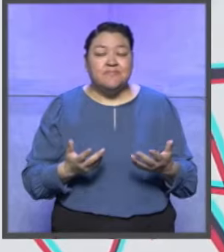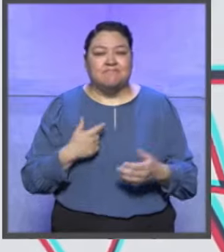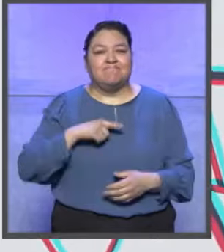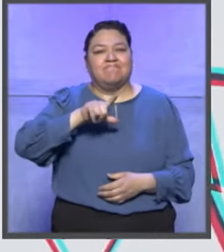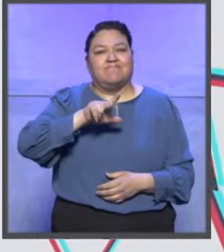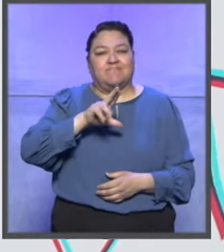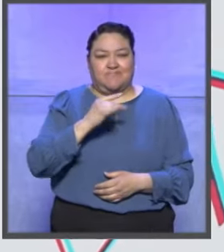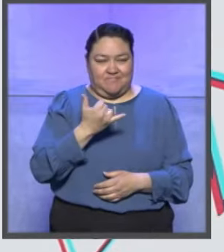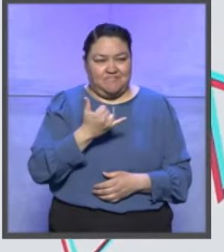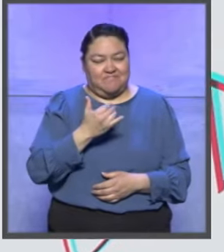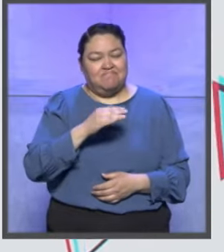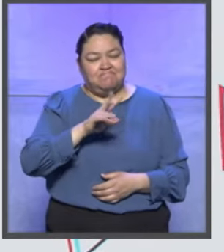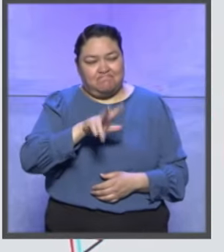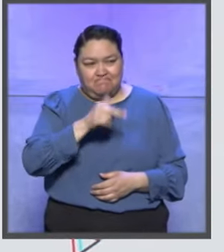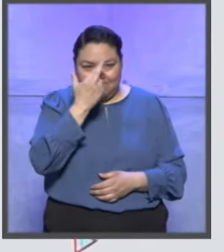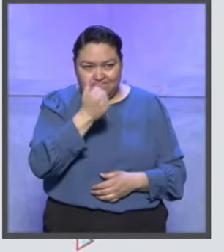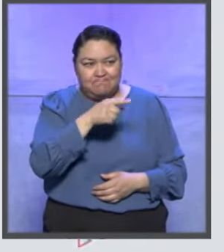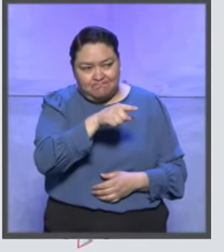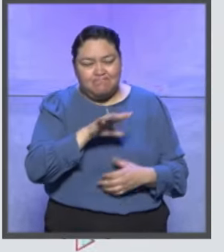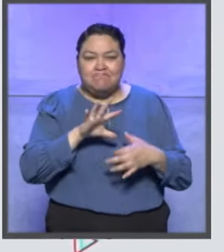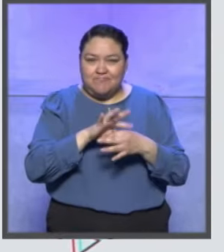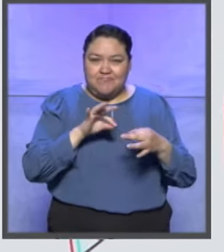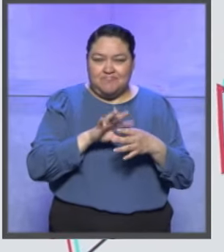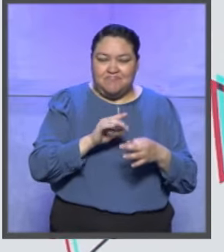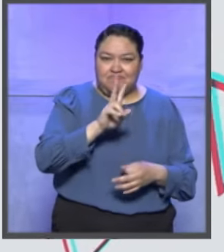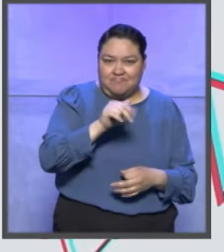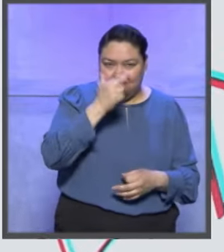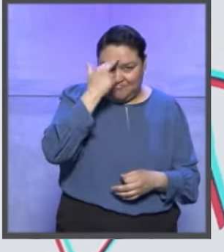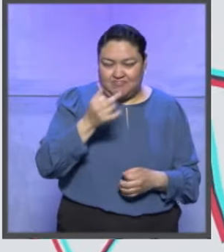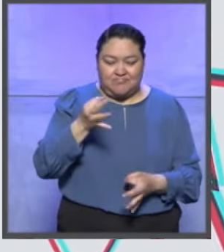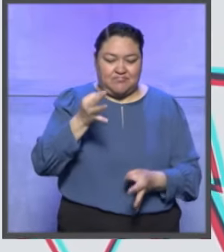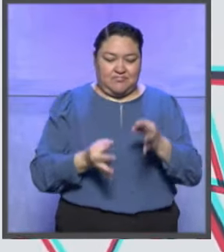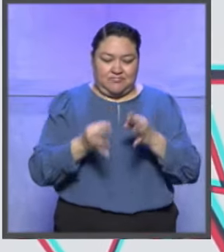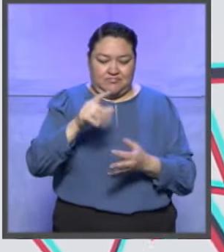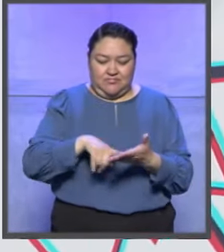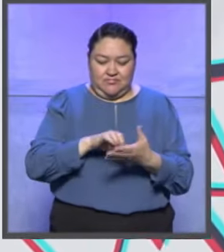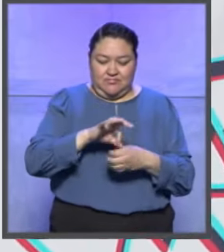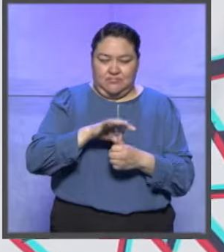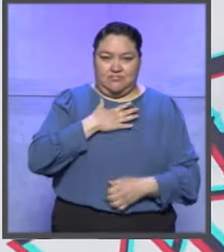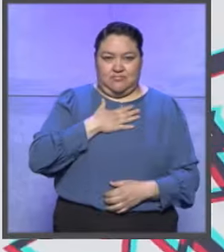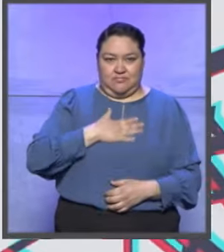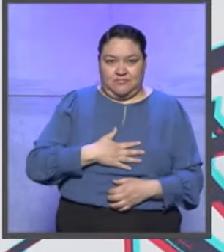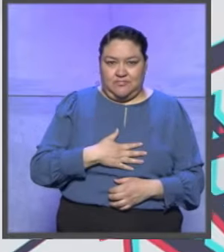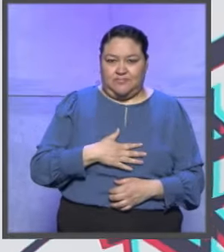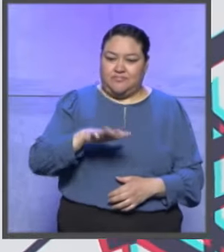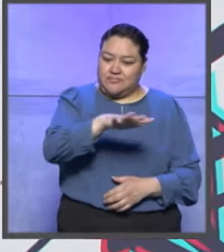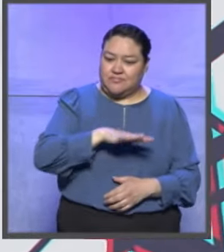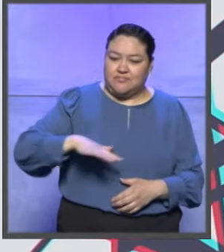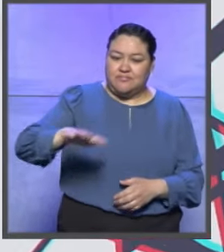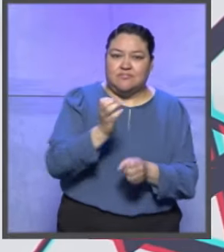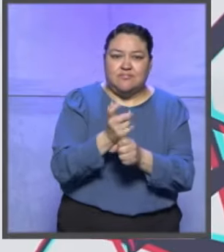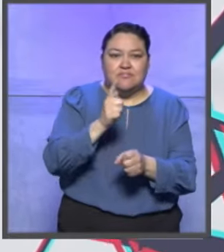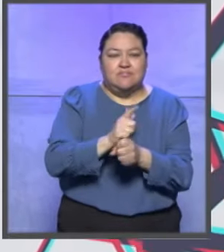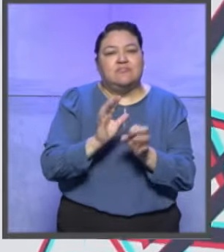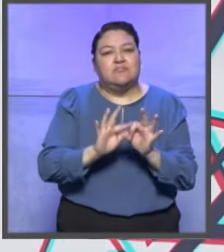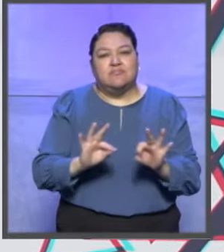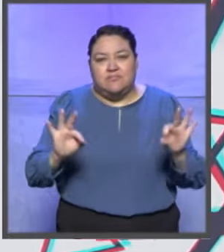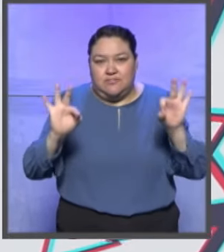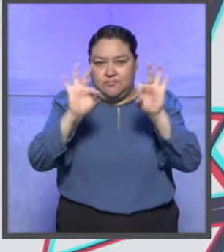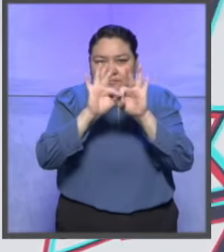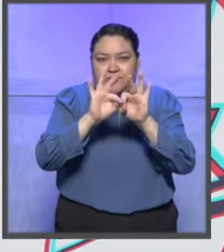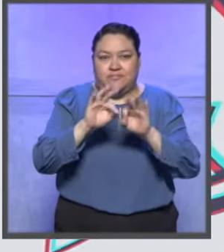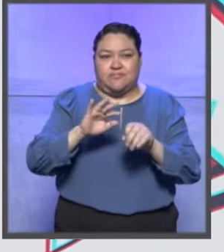Bueno, pues Lucy, pues bueno, como bien señalas, la justicia electoral local es sumamente importante por